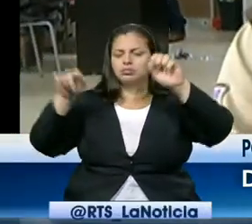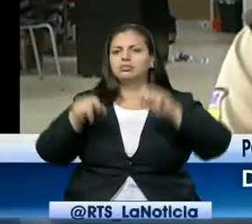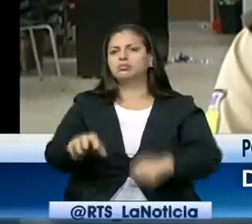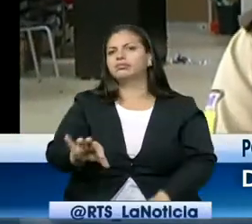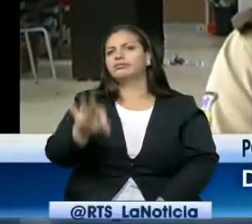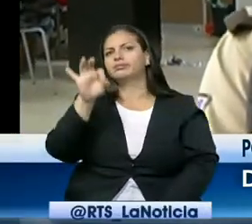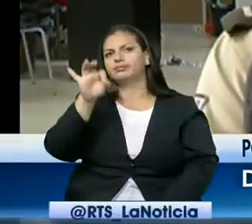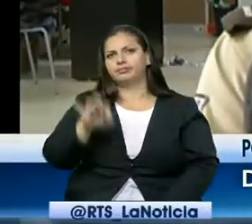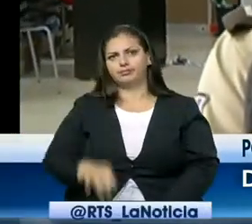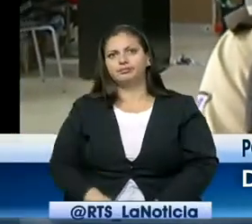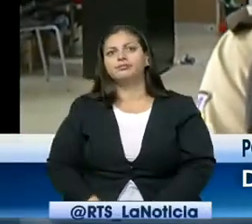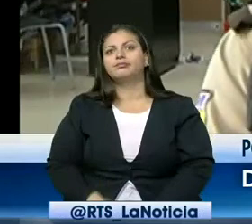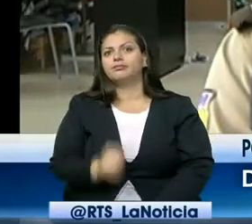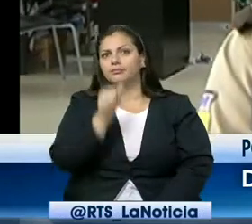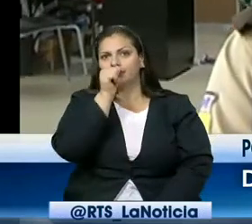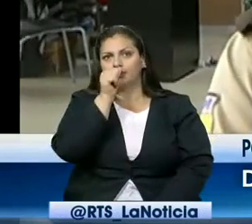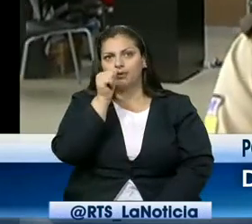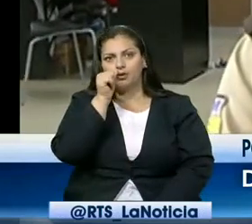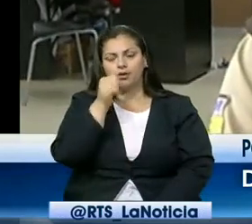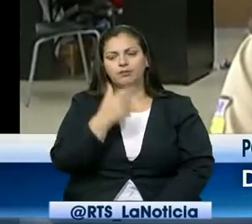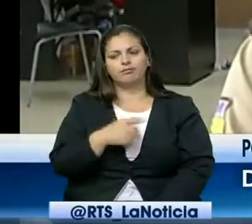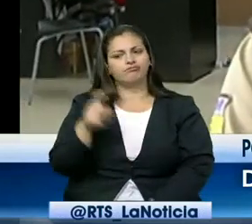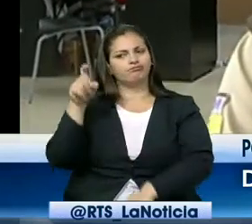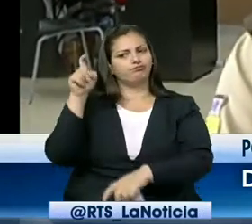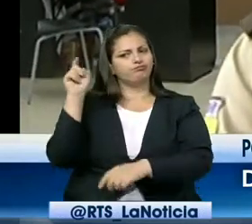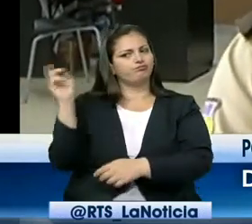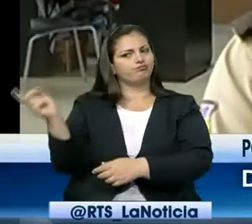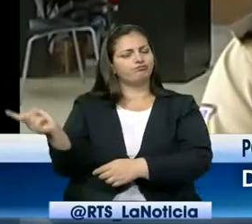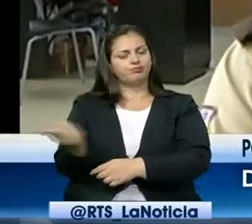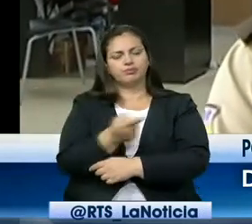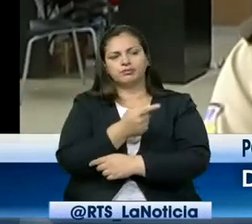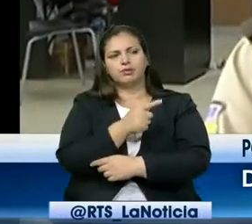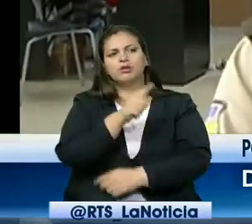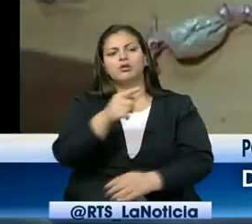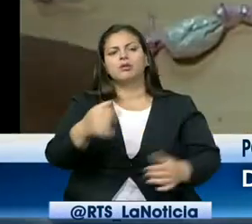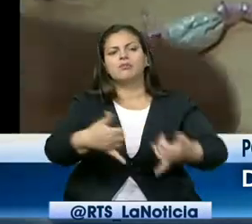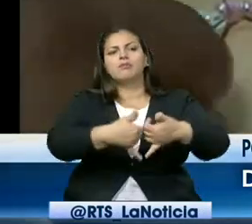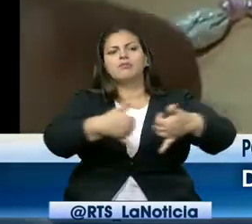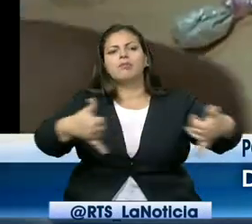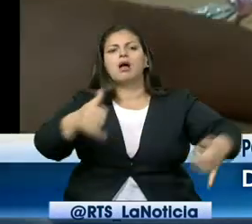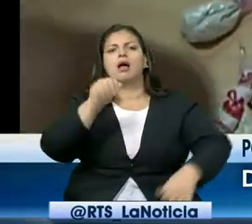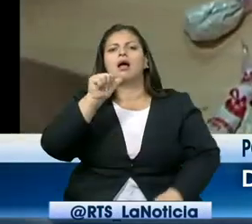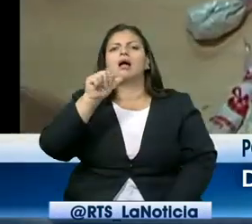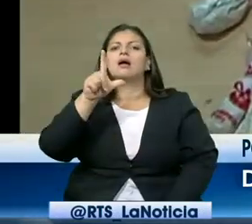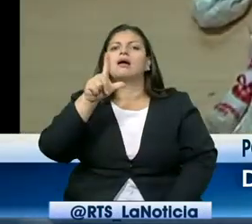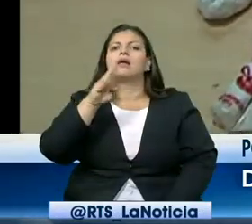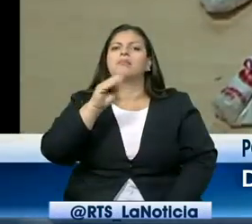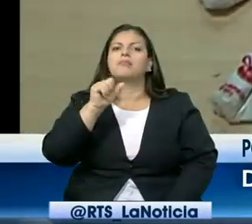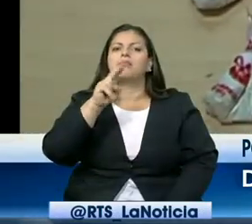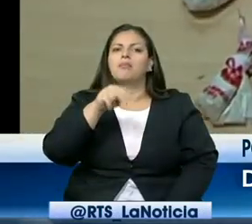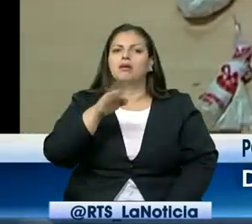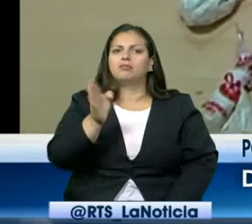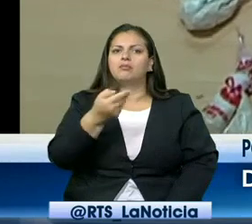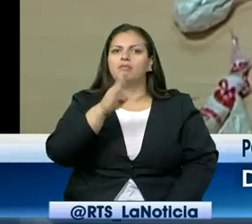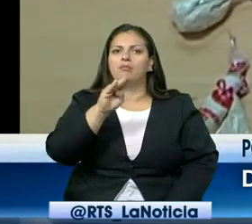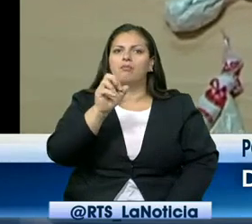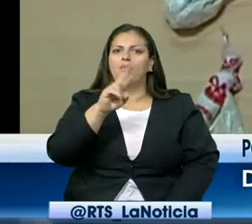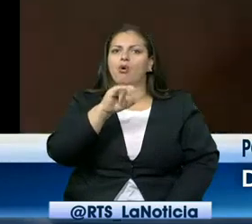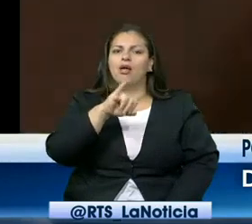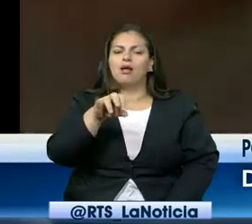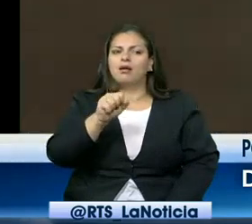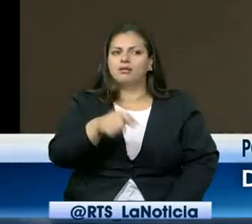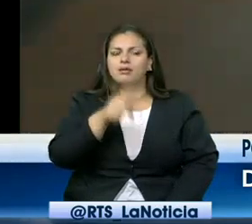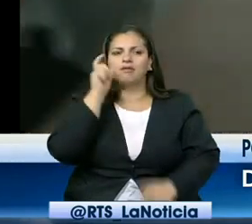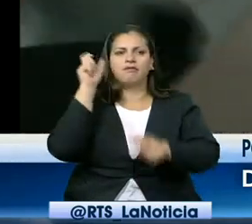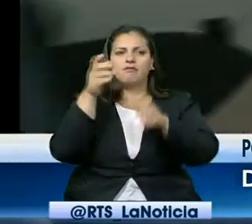Albán Borja, se tomó contacto con el señor fiscal, el cual manifestó que se haga el procedimiento correcto. En el sector del Cristo del Consuelo también se ejecutó un operativo y